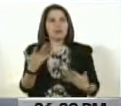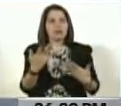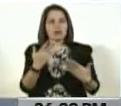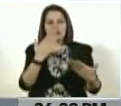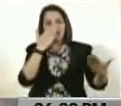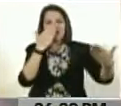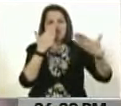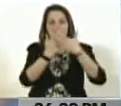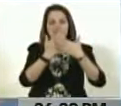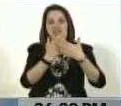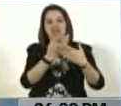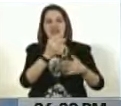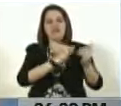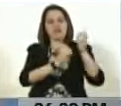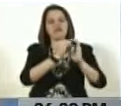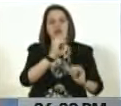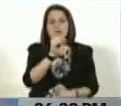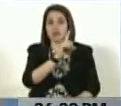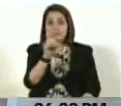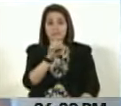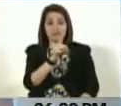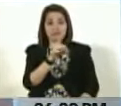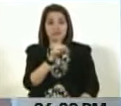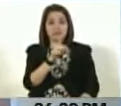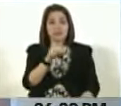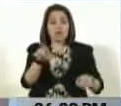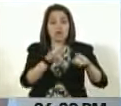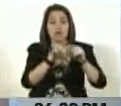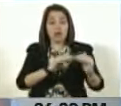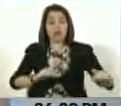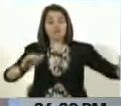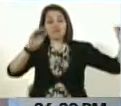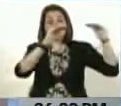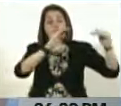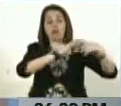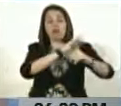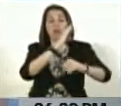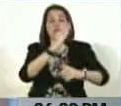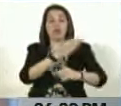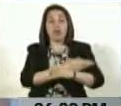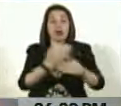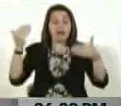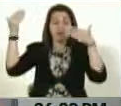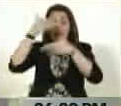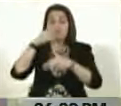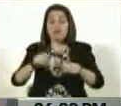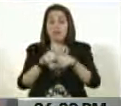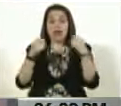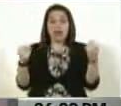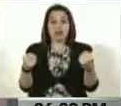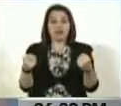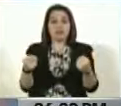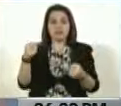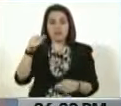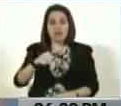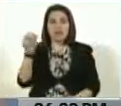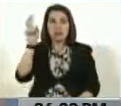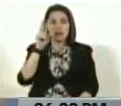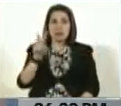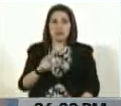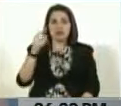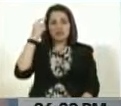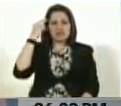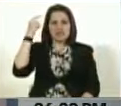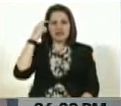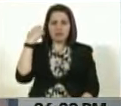enfrentándonos a unos nenes de cuna. Nosotros nos estamos enfrentando al poder de la mafia panadera. Porque aquí en Venezuela sabemos